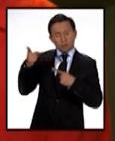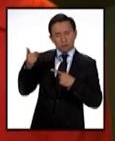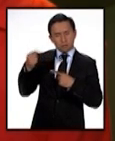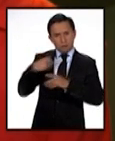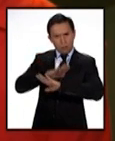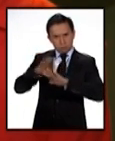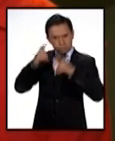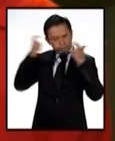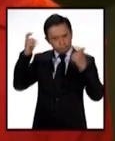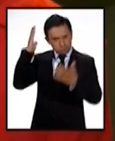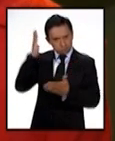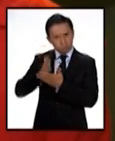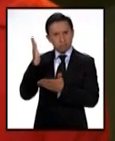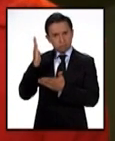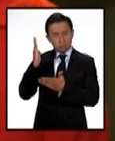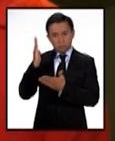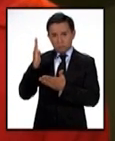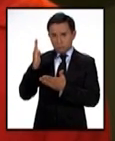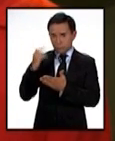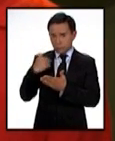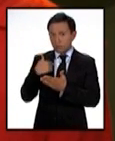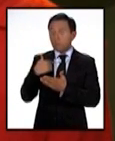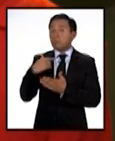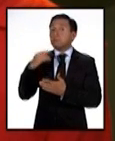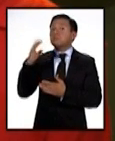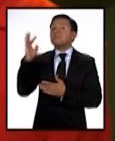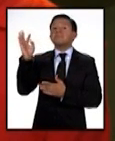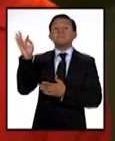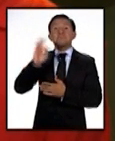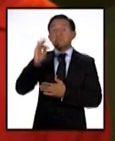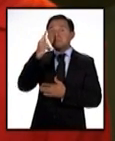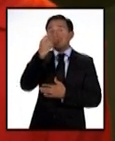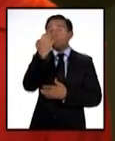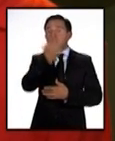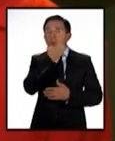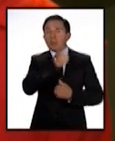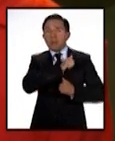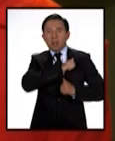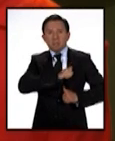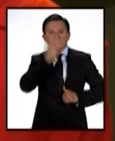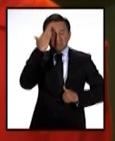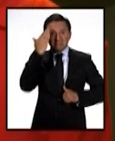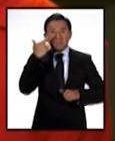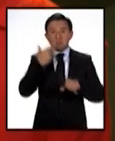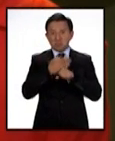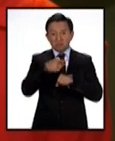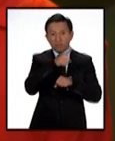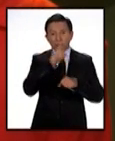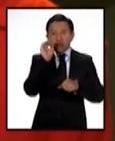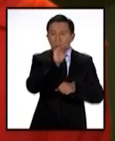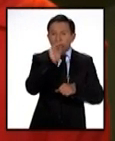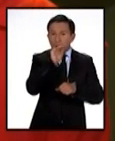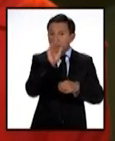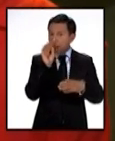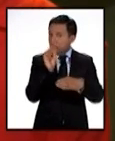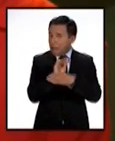burla. Si no te hacen caso las autoridades escolares, hasta